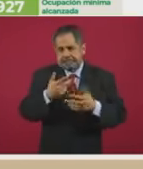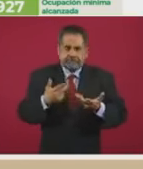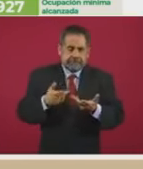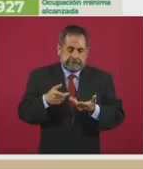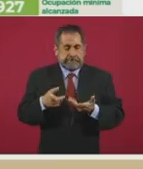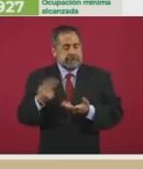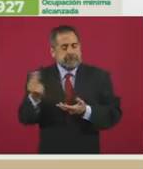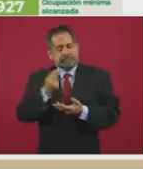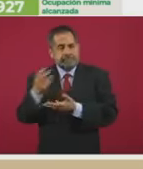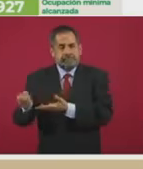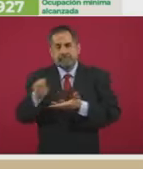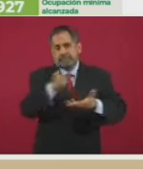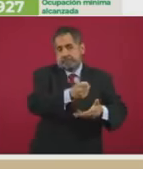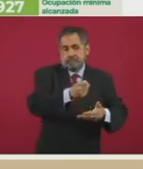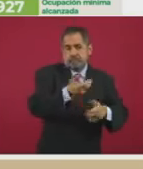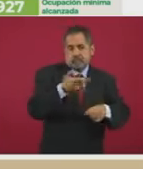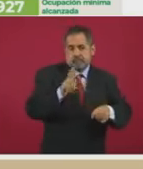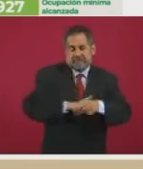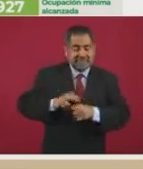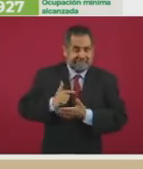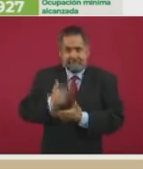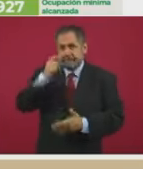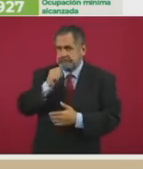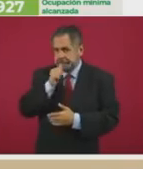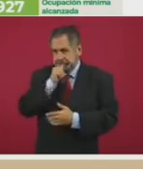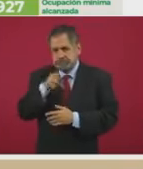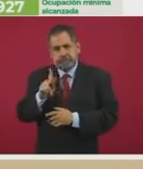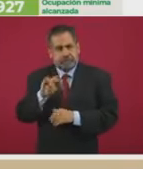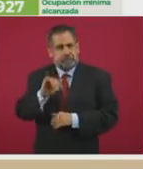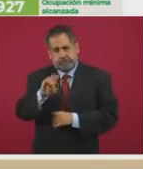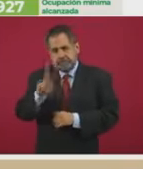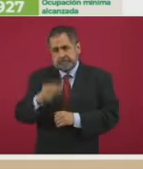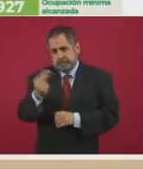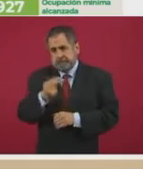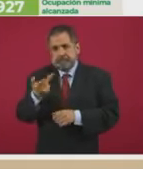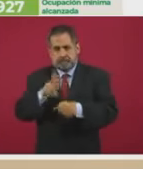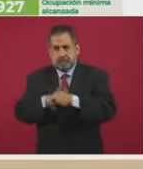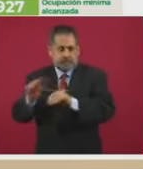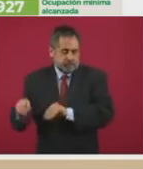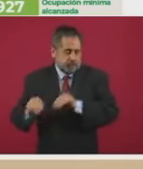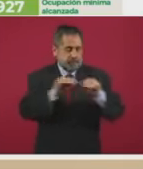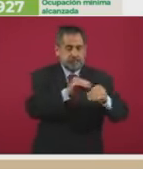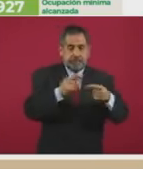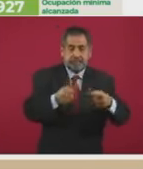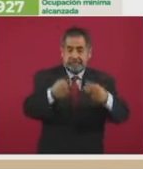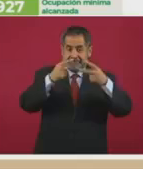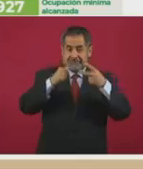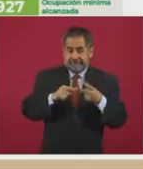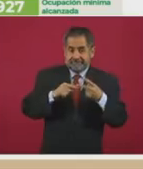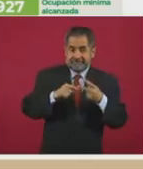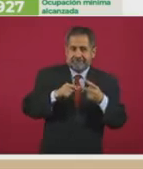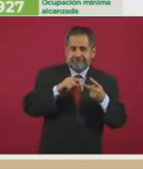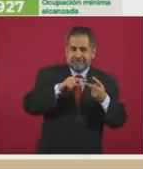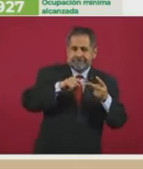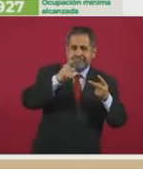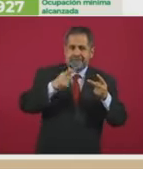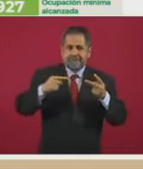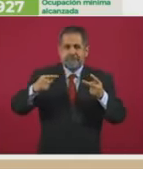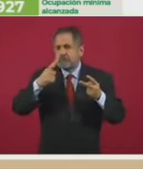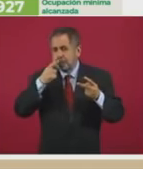suficientemente enfermas o delicadas para necesitar hospitalización, más que es la que se ve en la curva